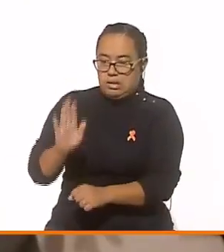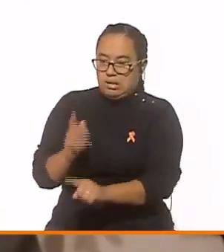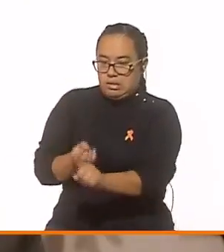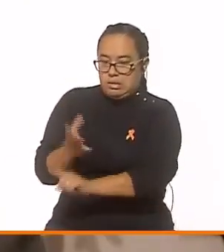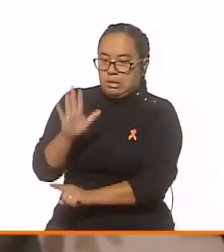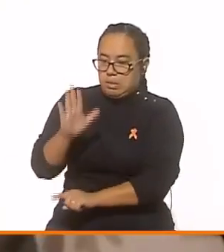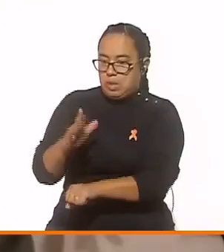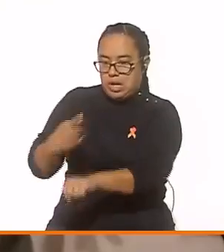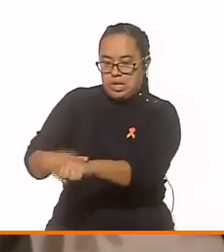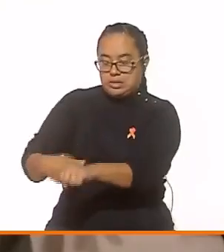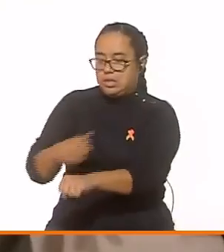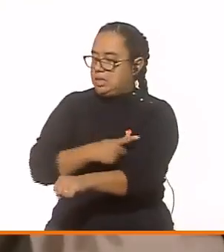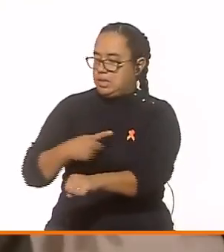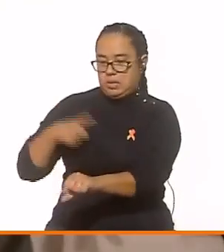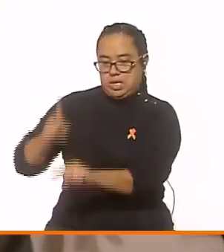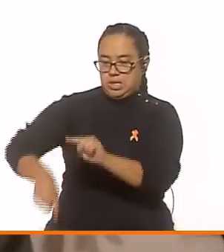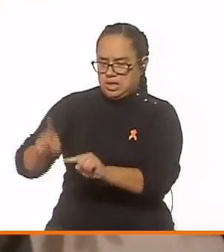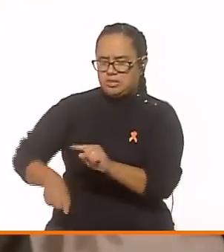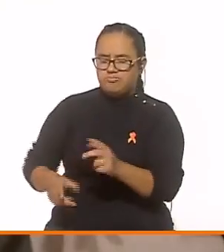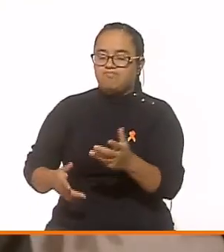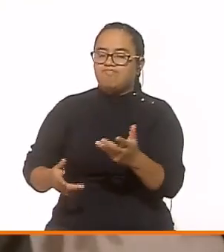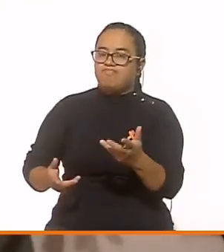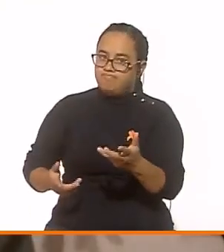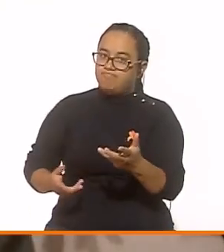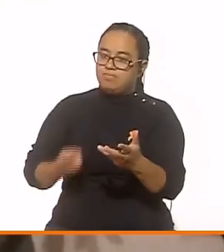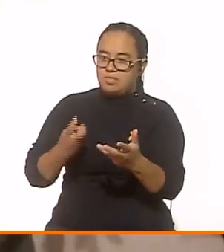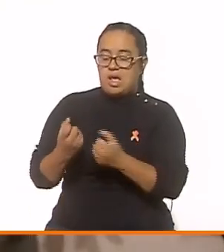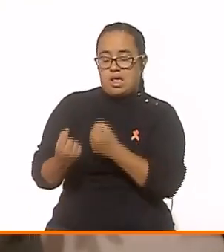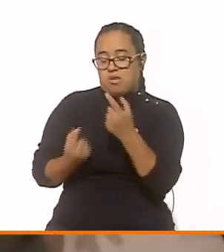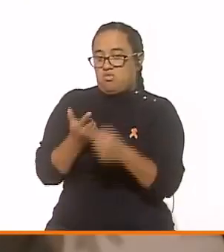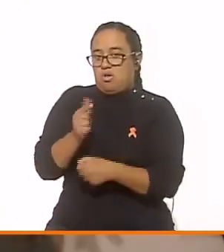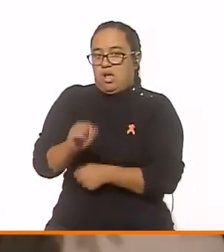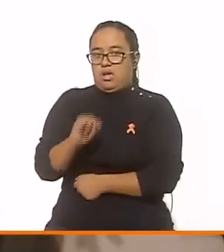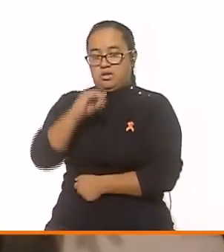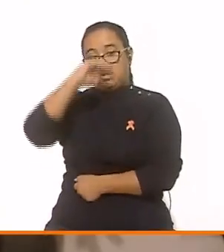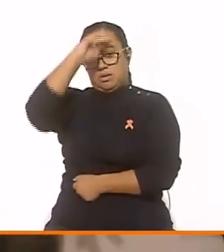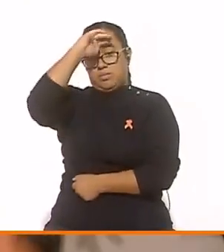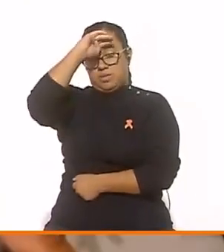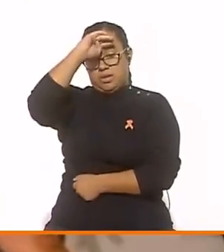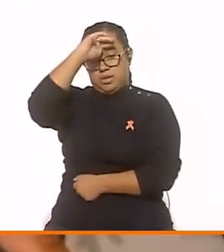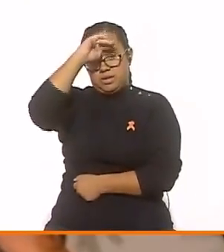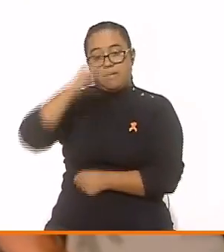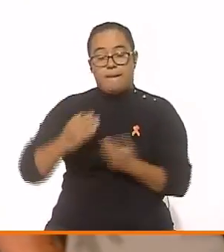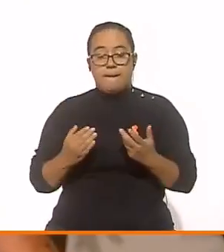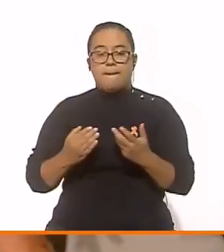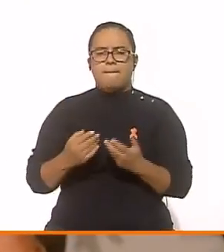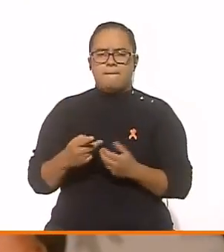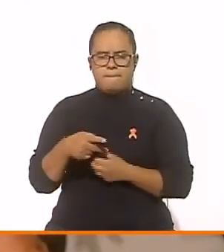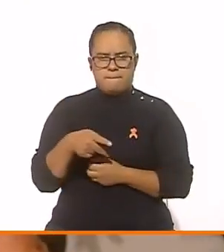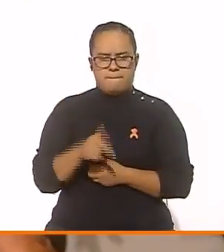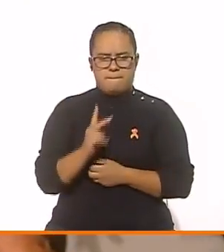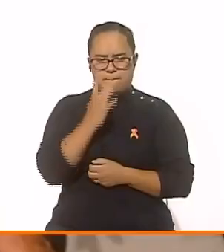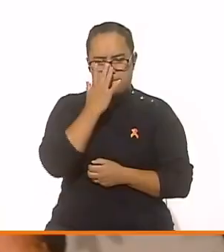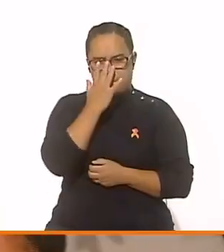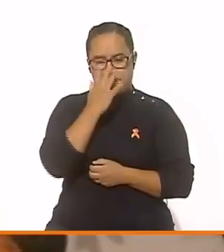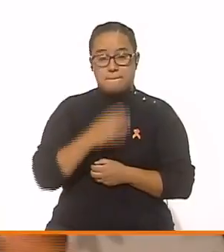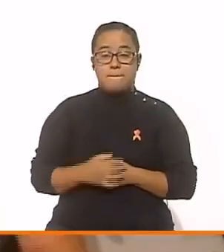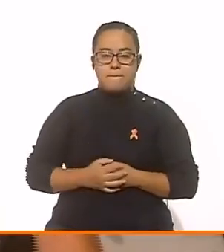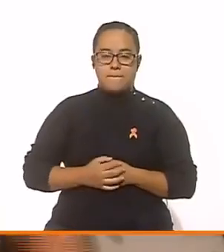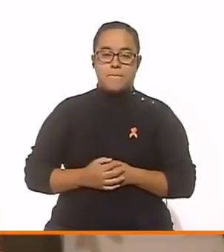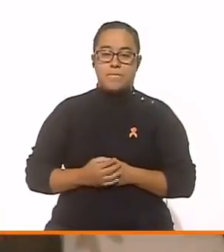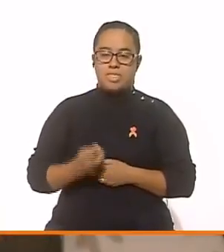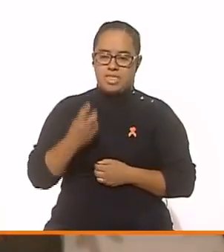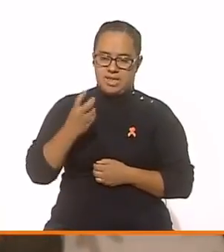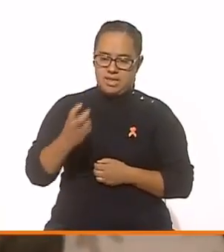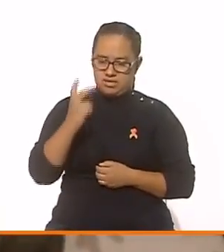corregirse, ¿no? Pues partiendo de esa base, decimos, entonces, bueno, si estas